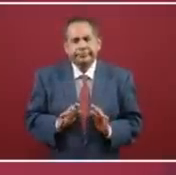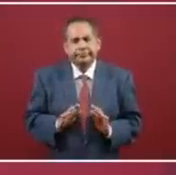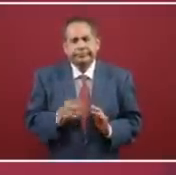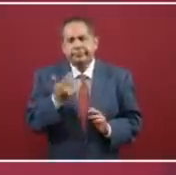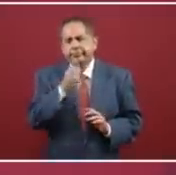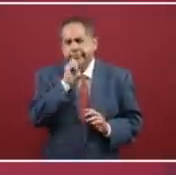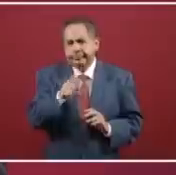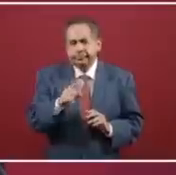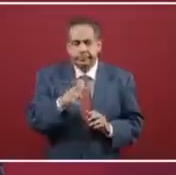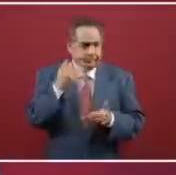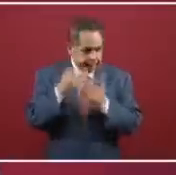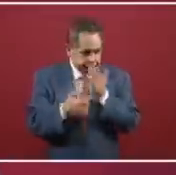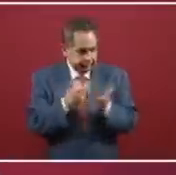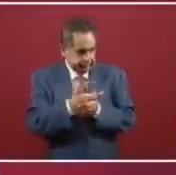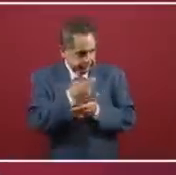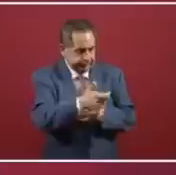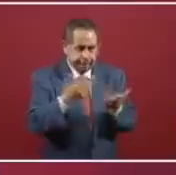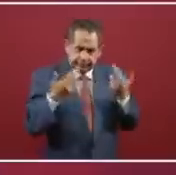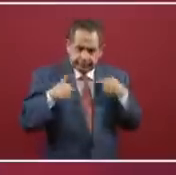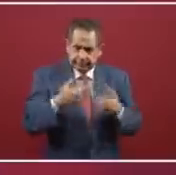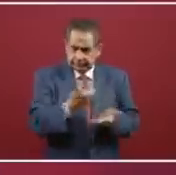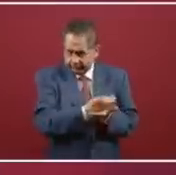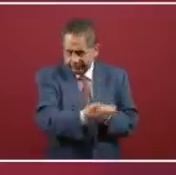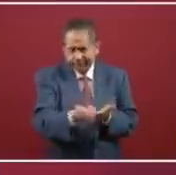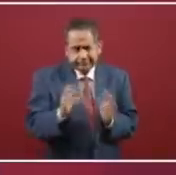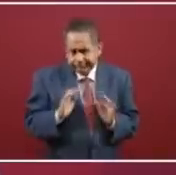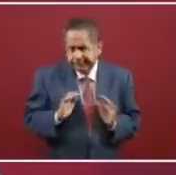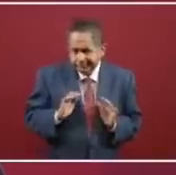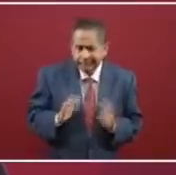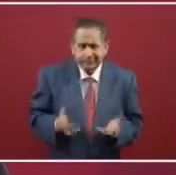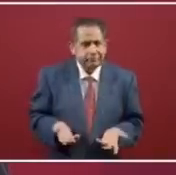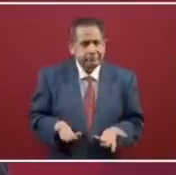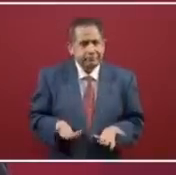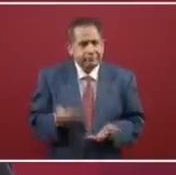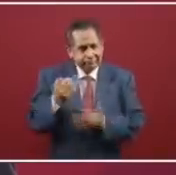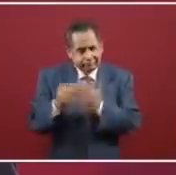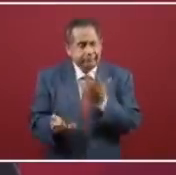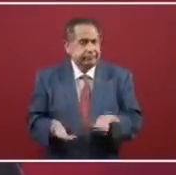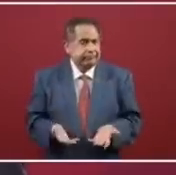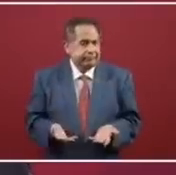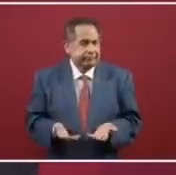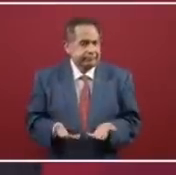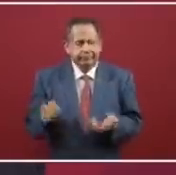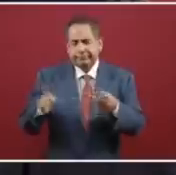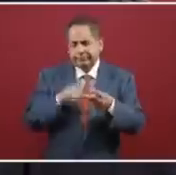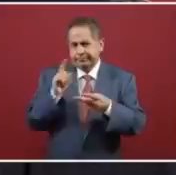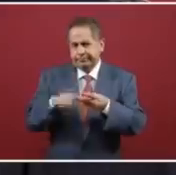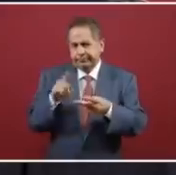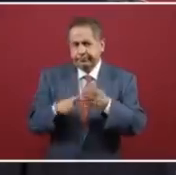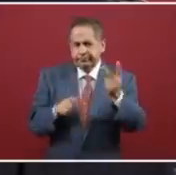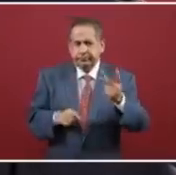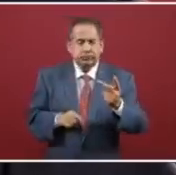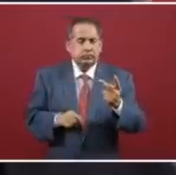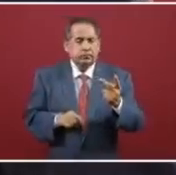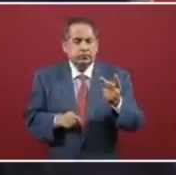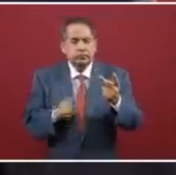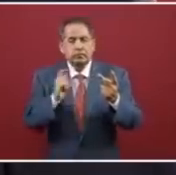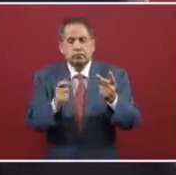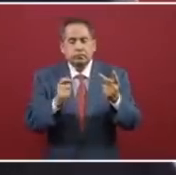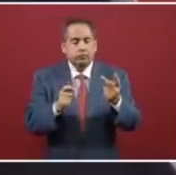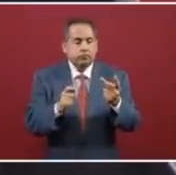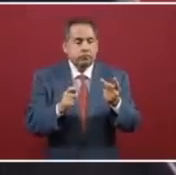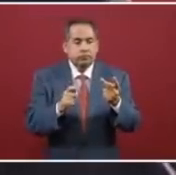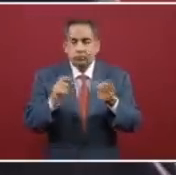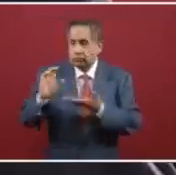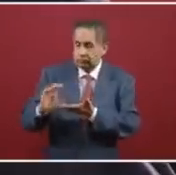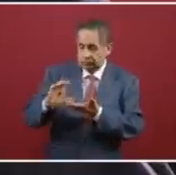y entonces no se pagan los más el otro asunto es que no son